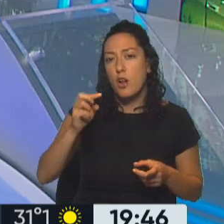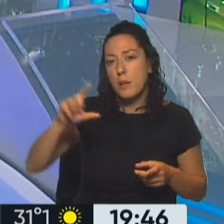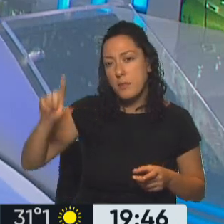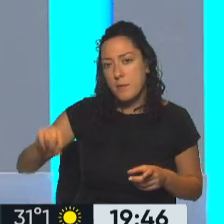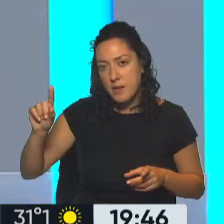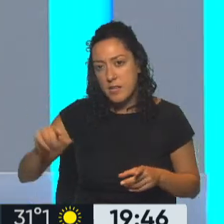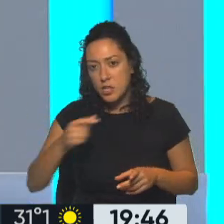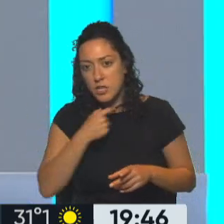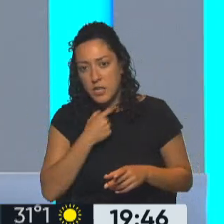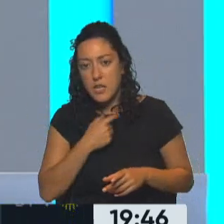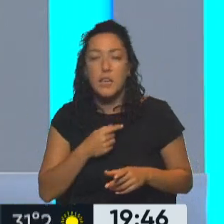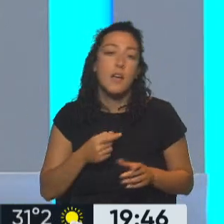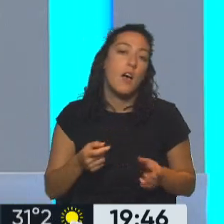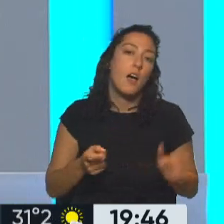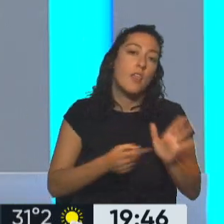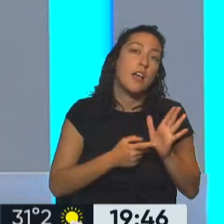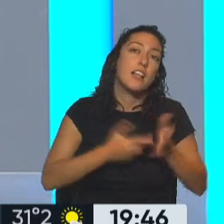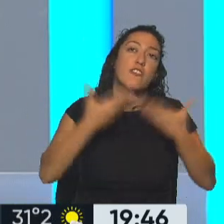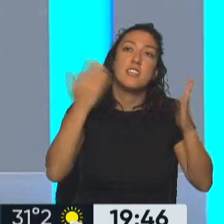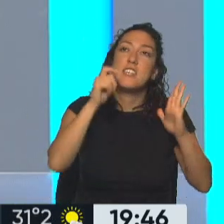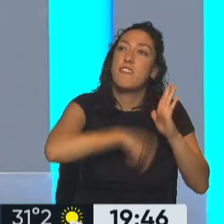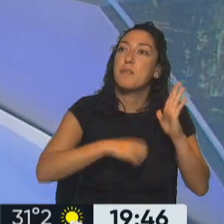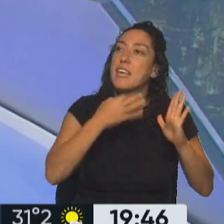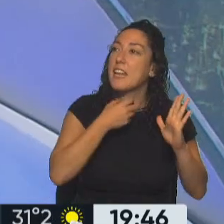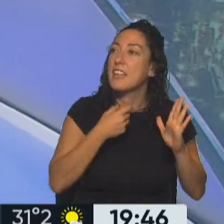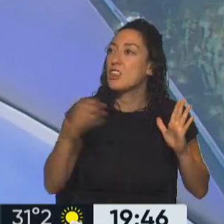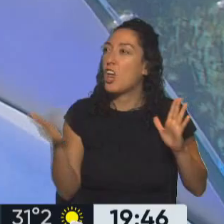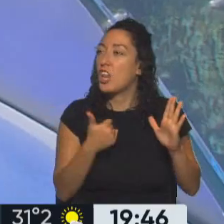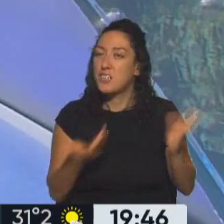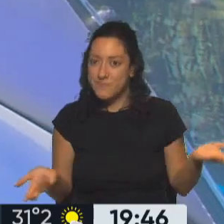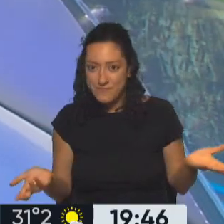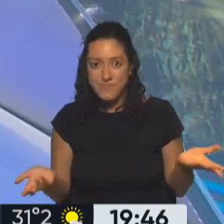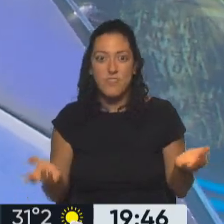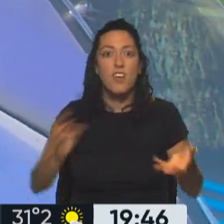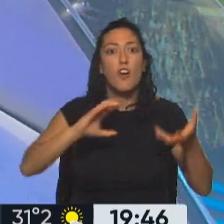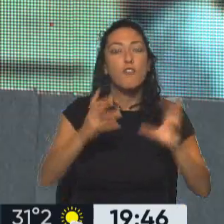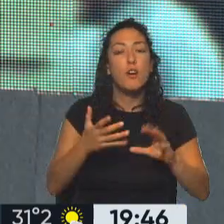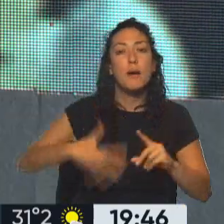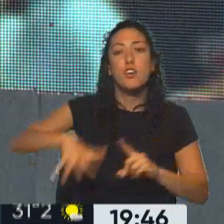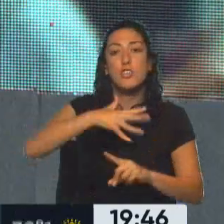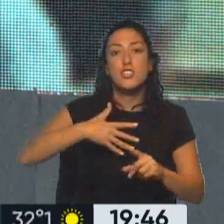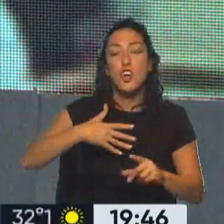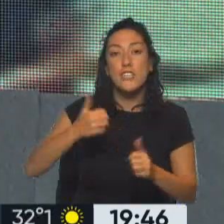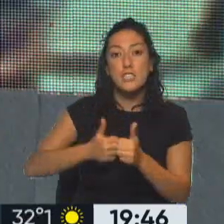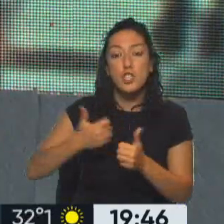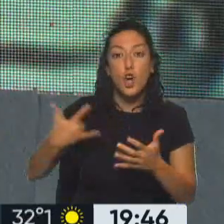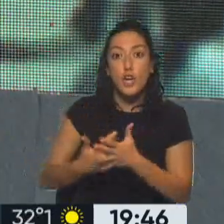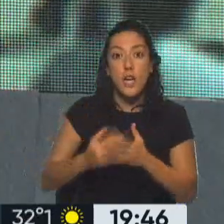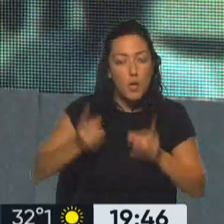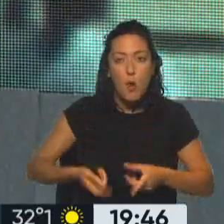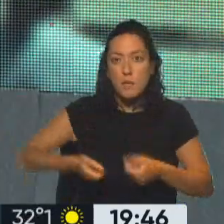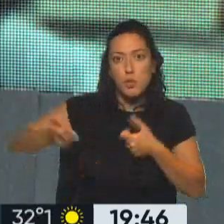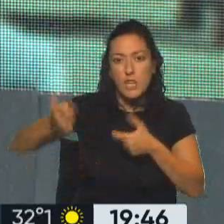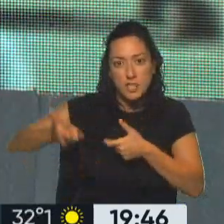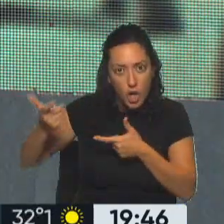la felicidad firmaba completo esto en un contexto de exportaciones históricas Más allá de la sequía que estamos hablando